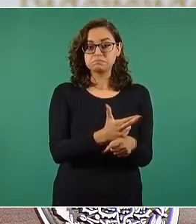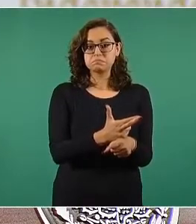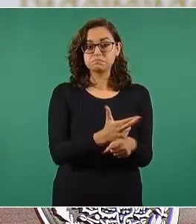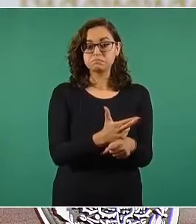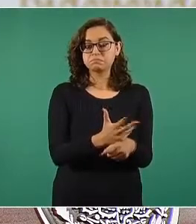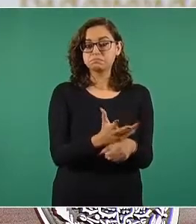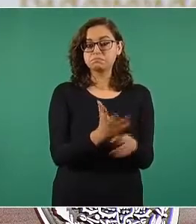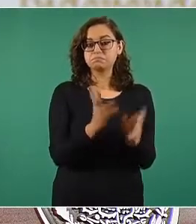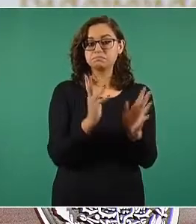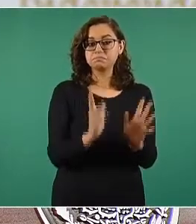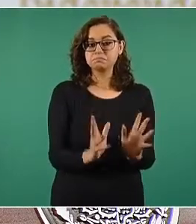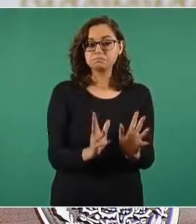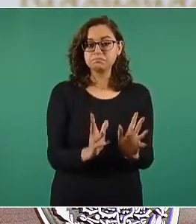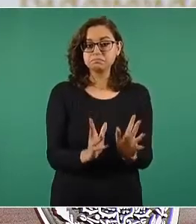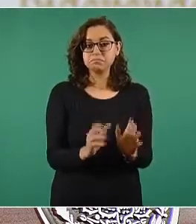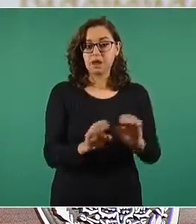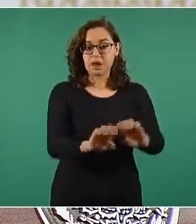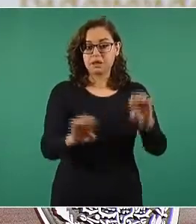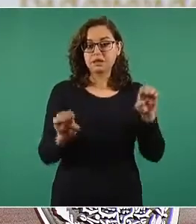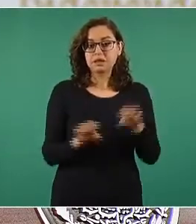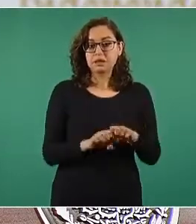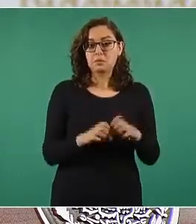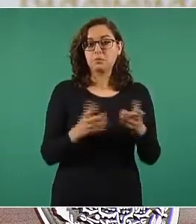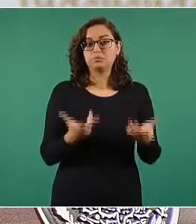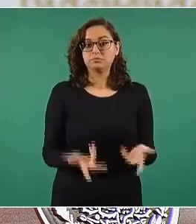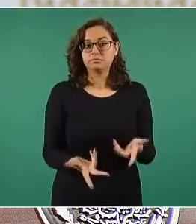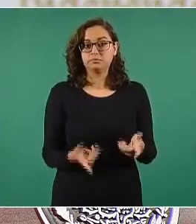con un miembro de su gabinete,